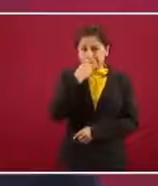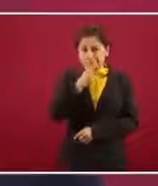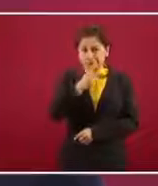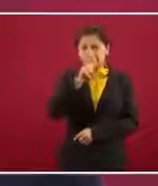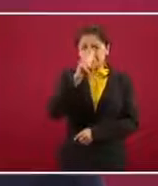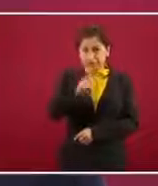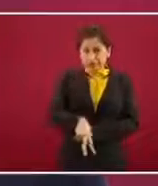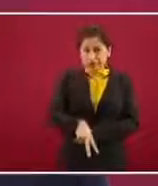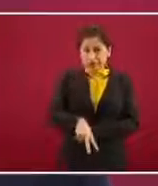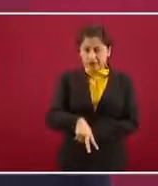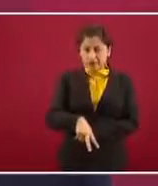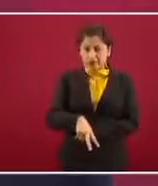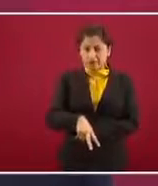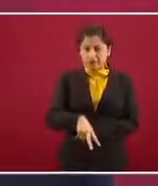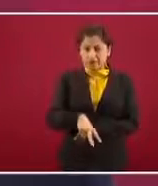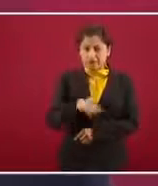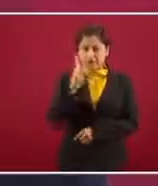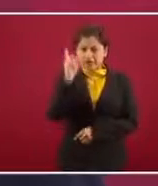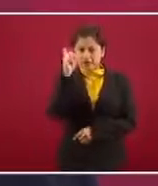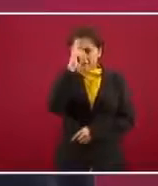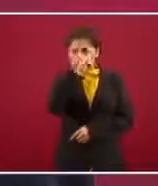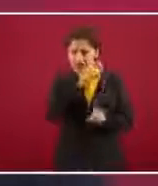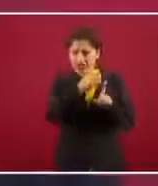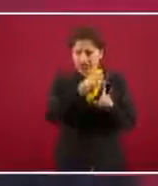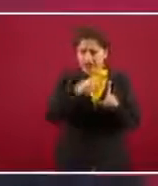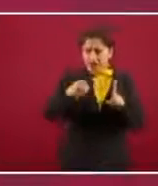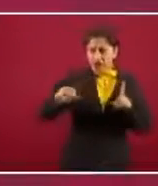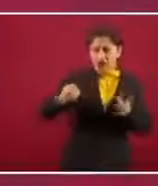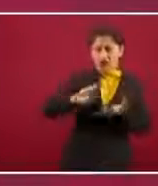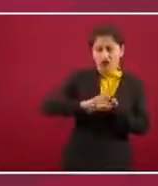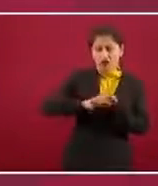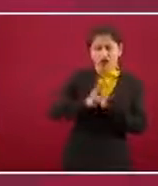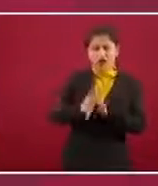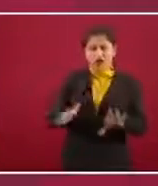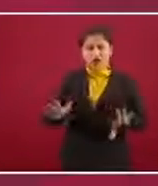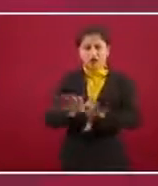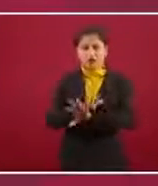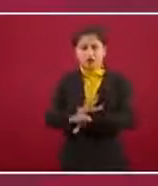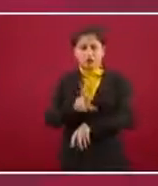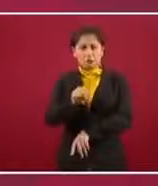poner orden, porque muchos ya entendieron